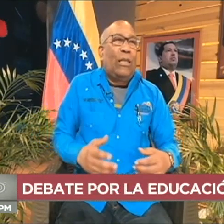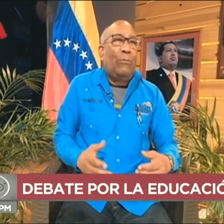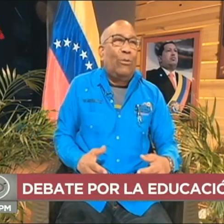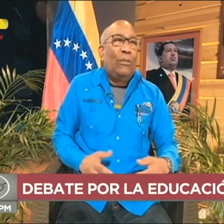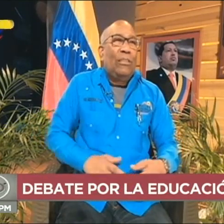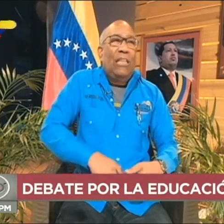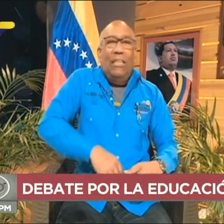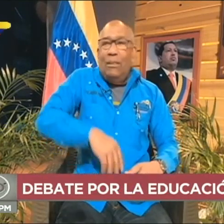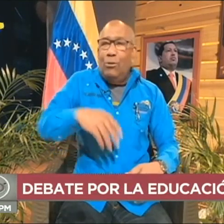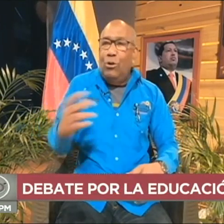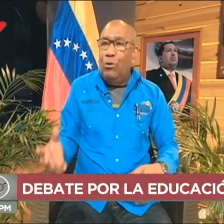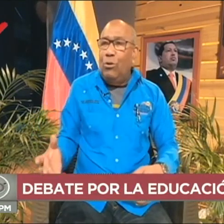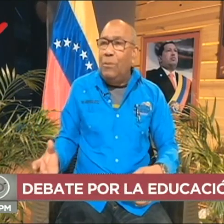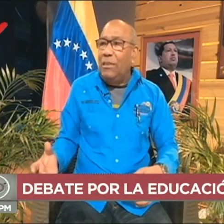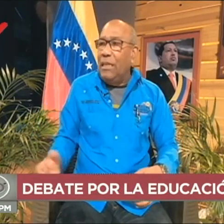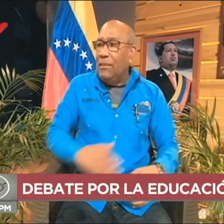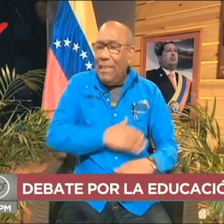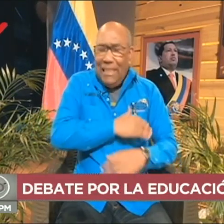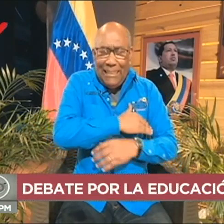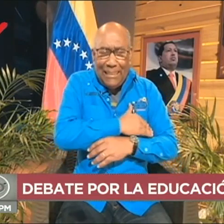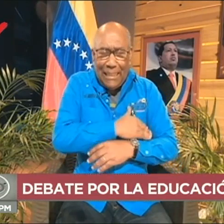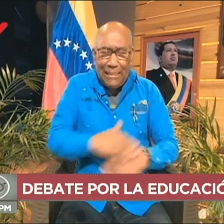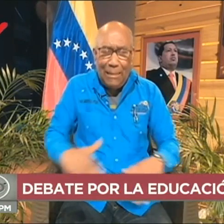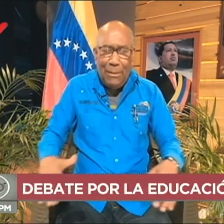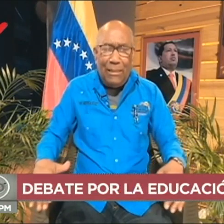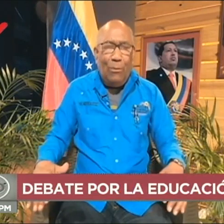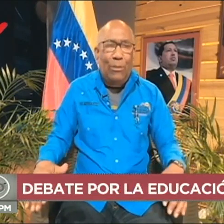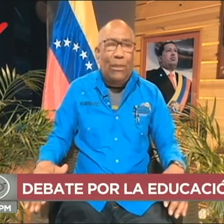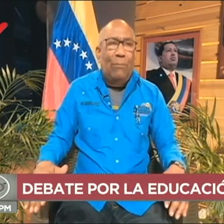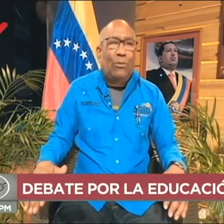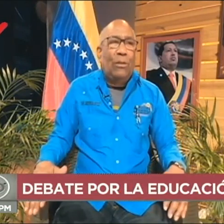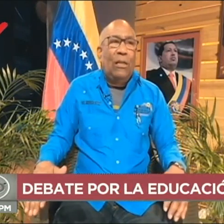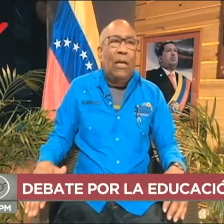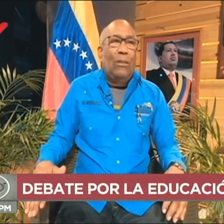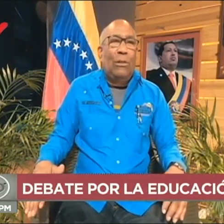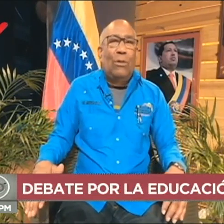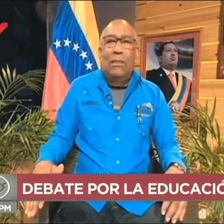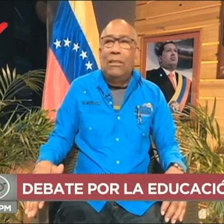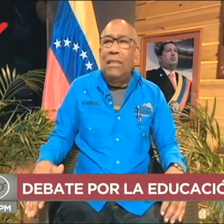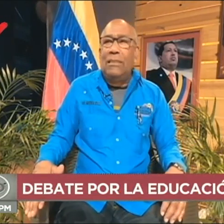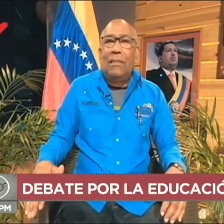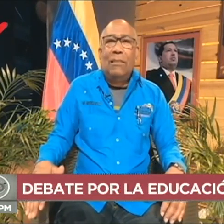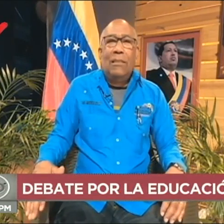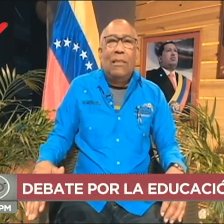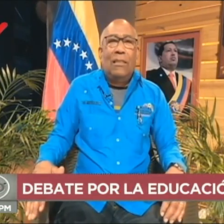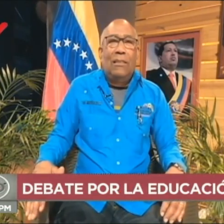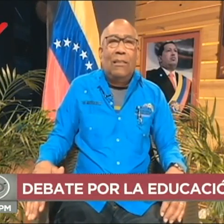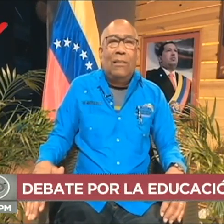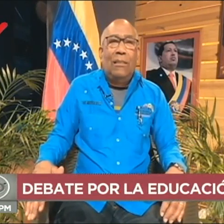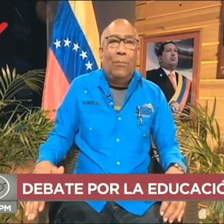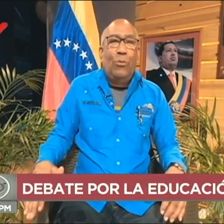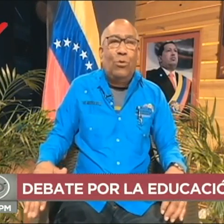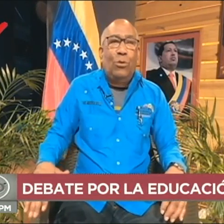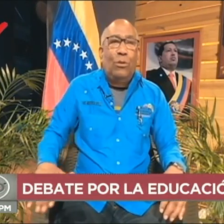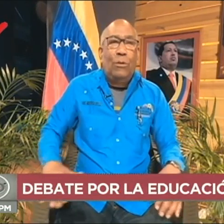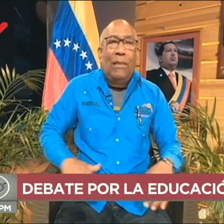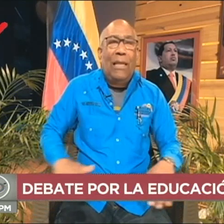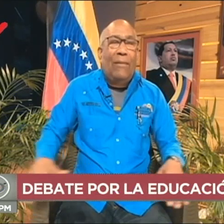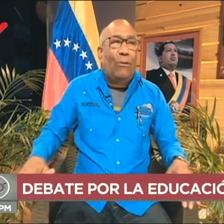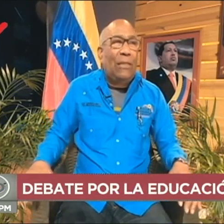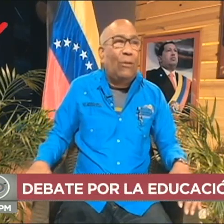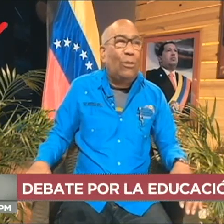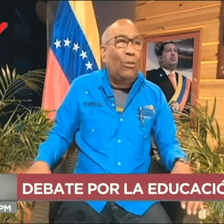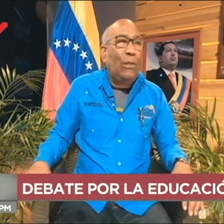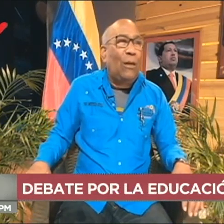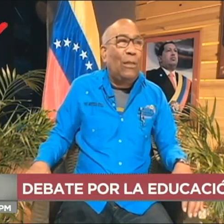a otro extremo. Desde nosotros comenzar exactamente como estamos, a educación a distancia, y punto, y